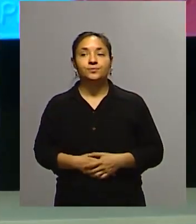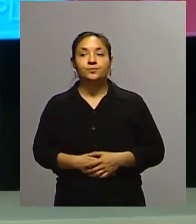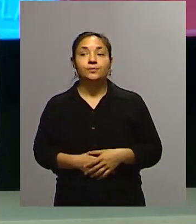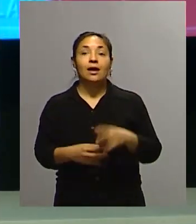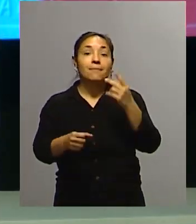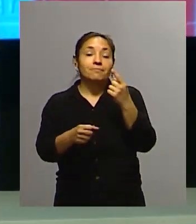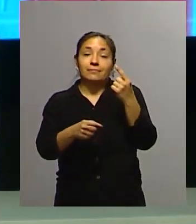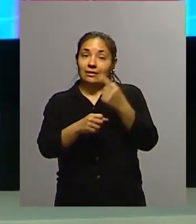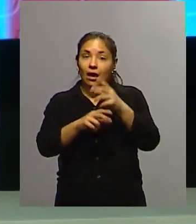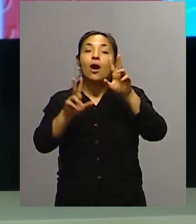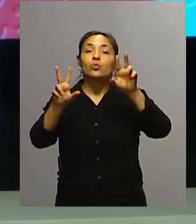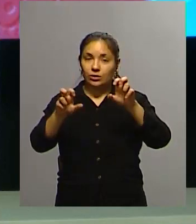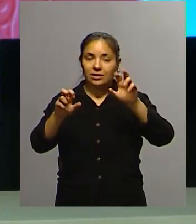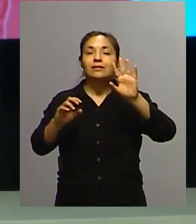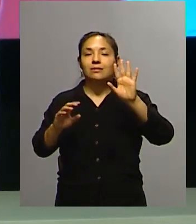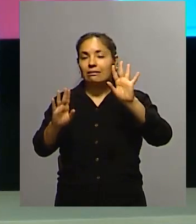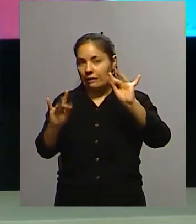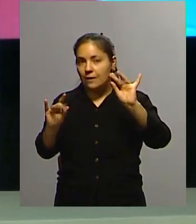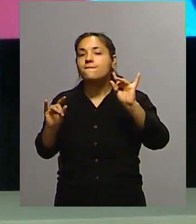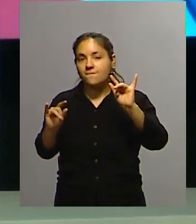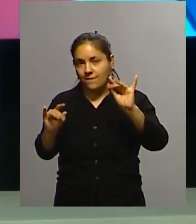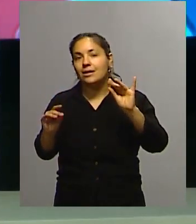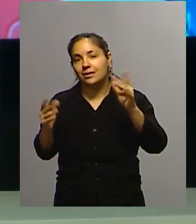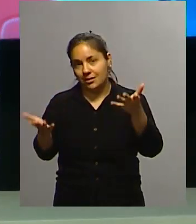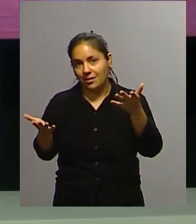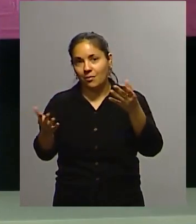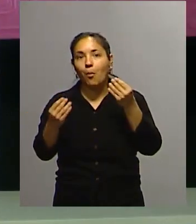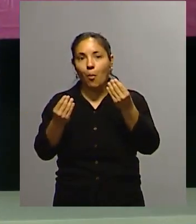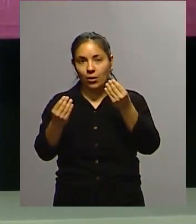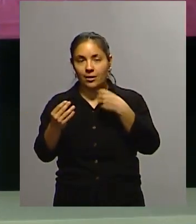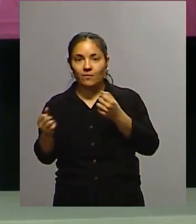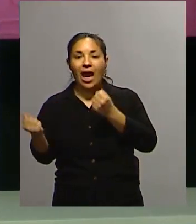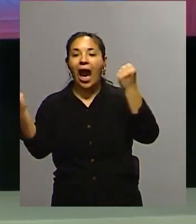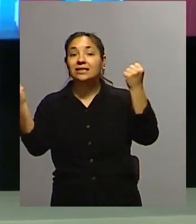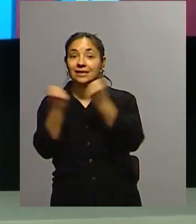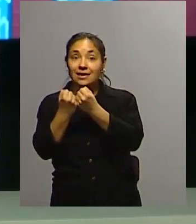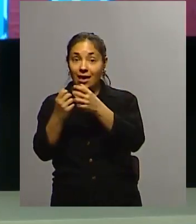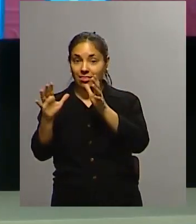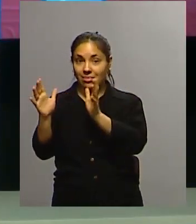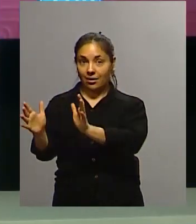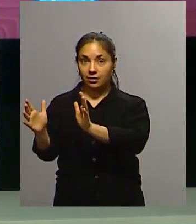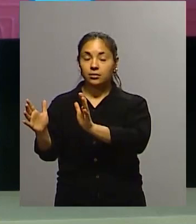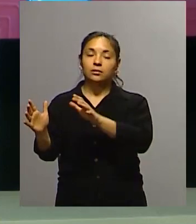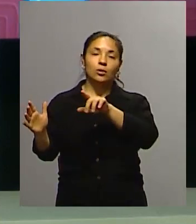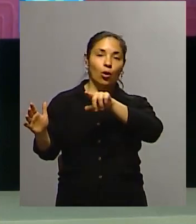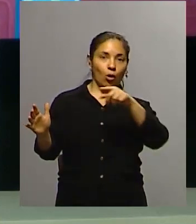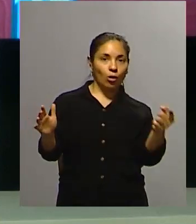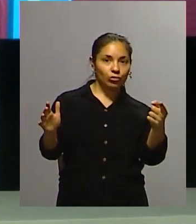es un tema difícil cuando vos de un lado tenés los accidentes de tránsito, sí, y del otro lado